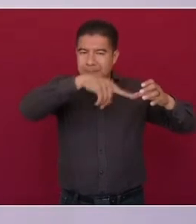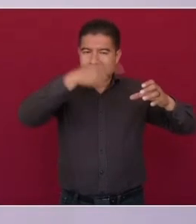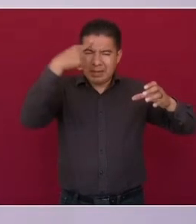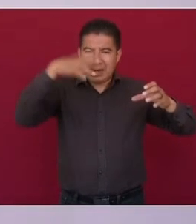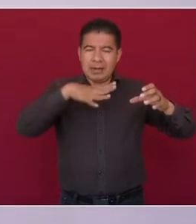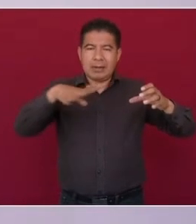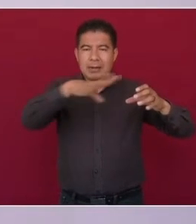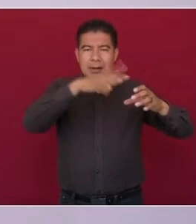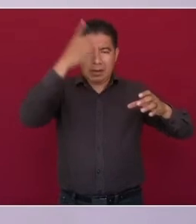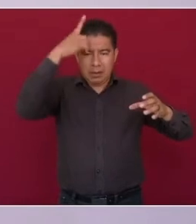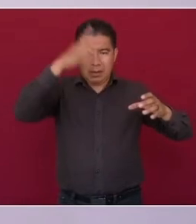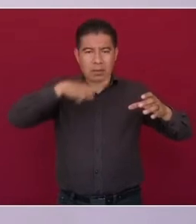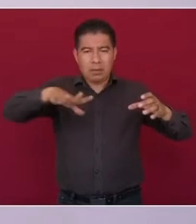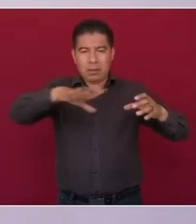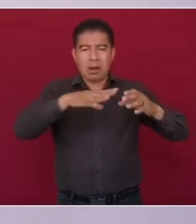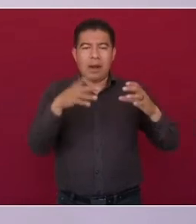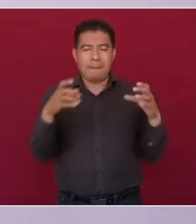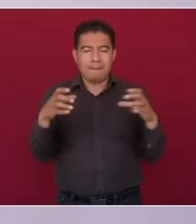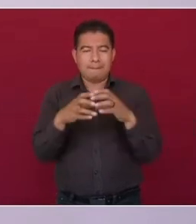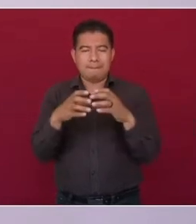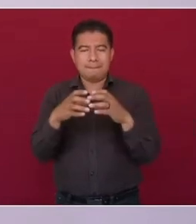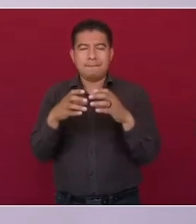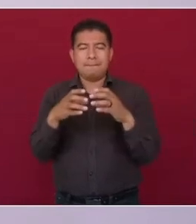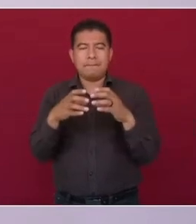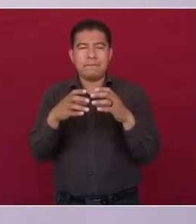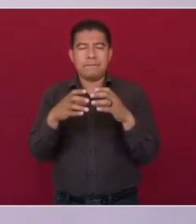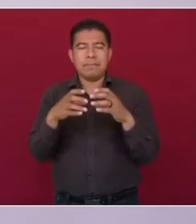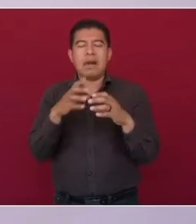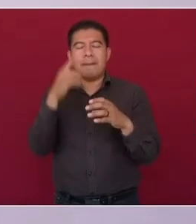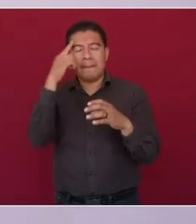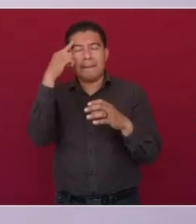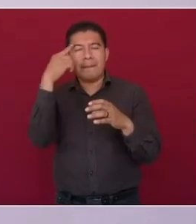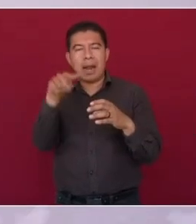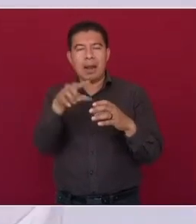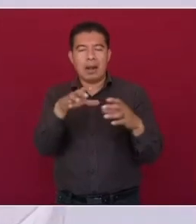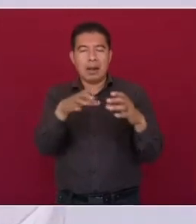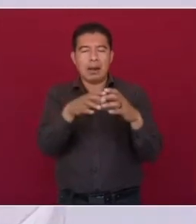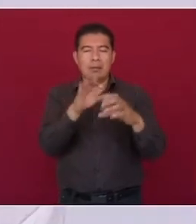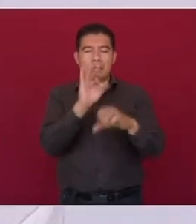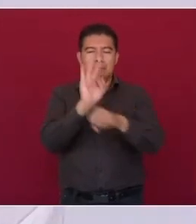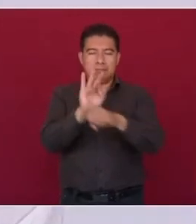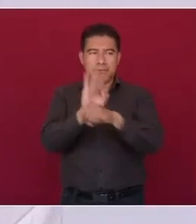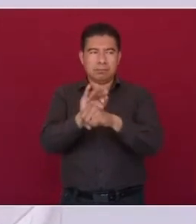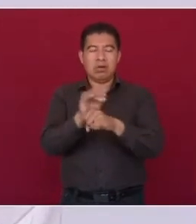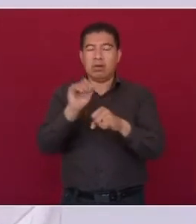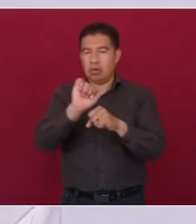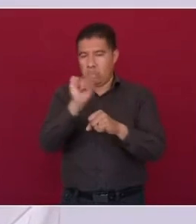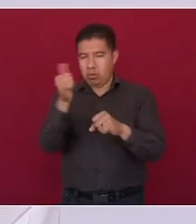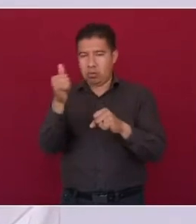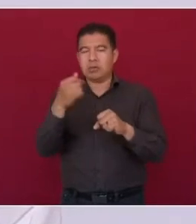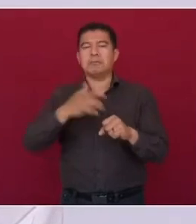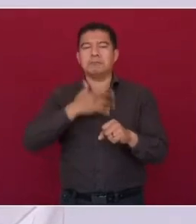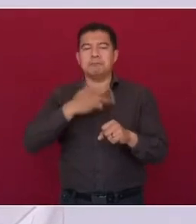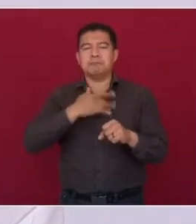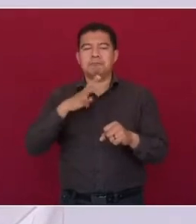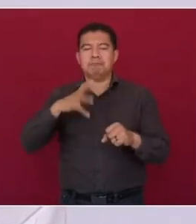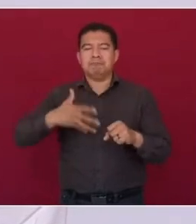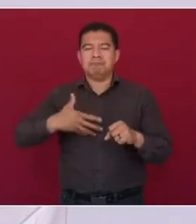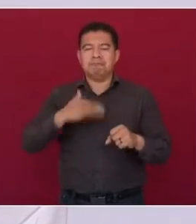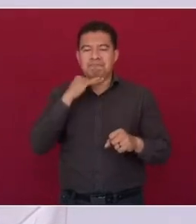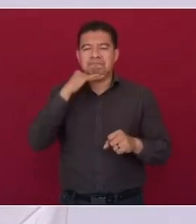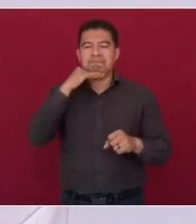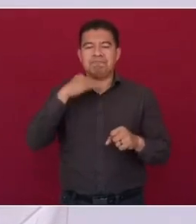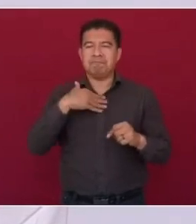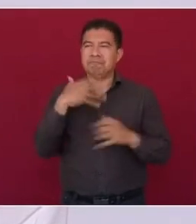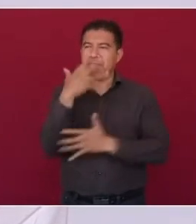Añado que el programa de reforestación de México, y este es otro timbre de orgullo, el